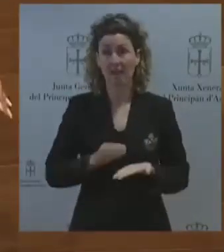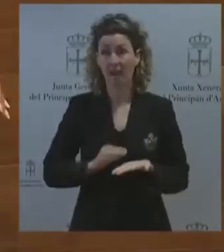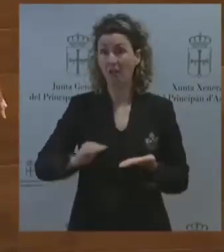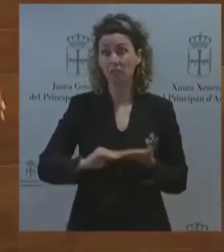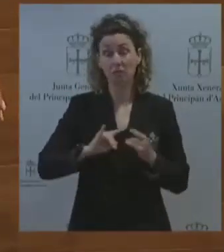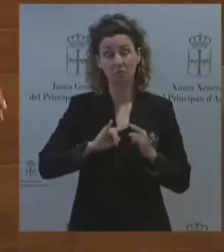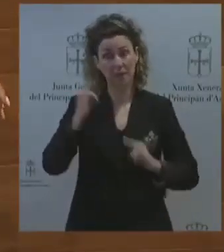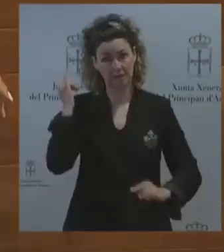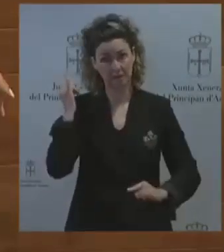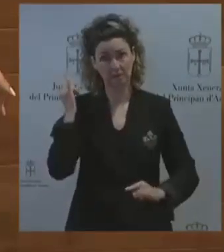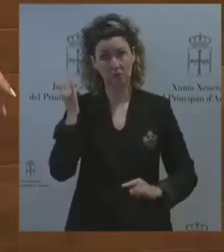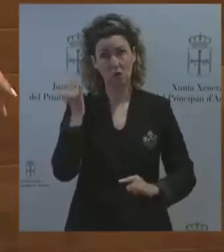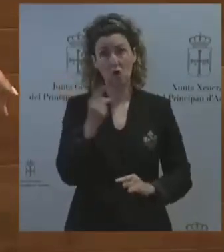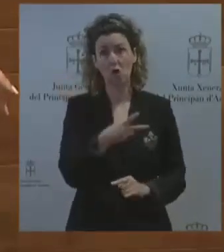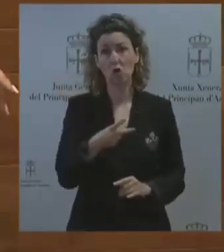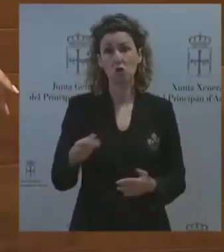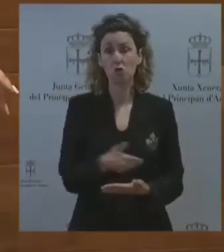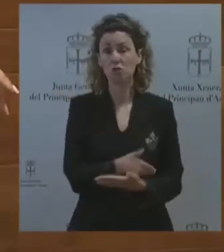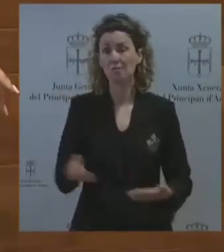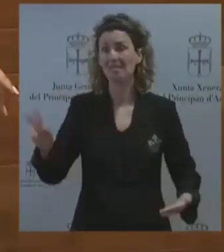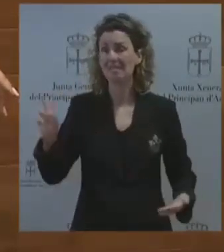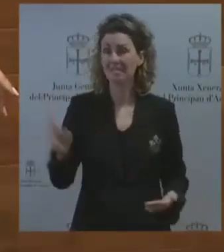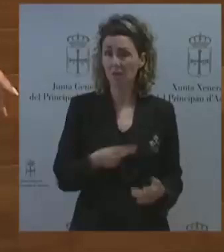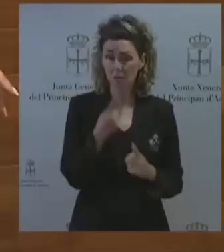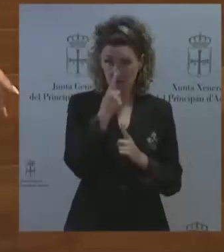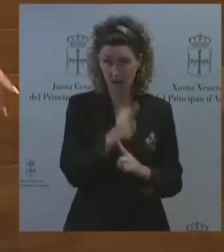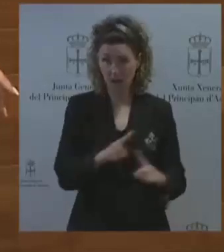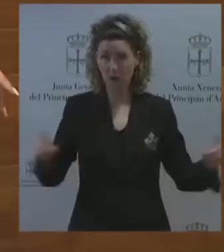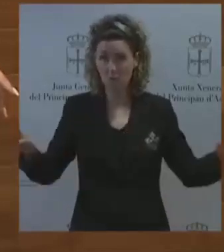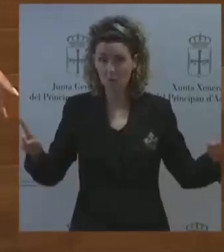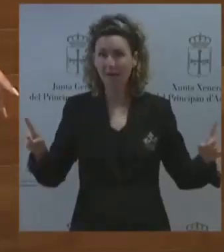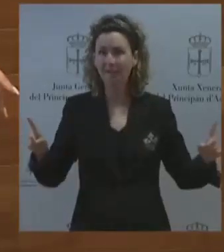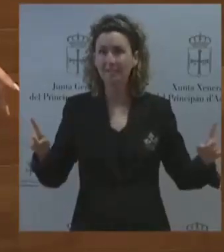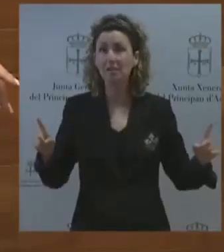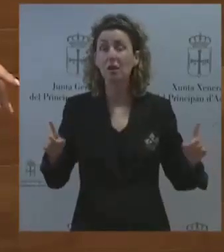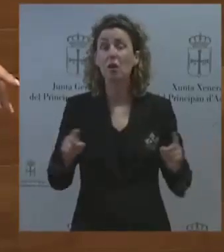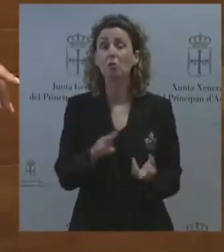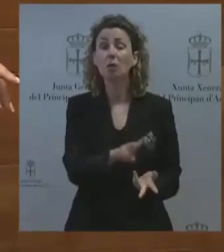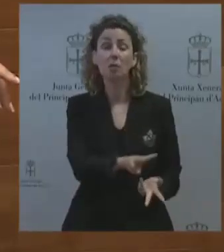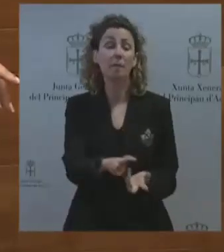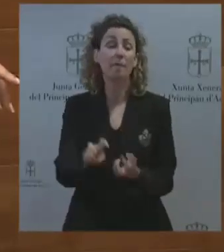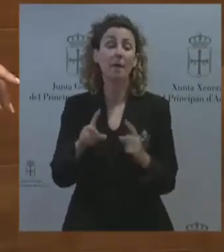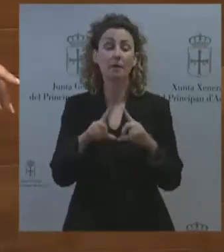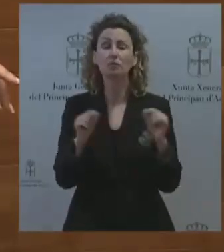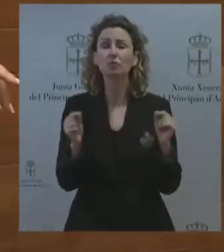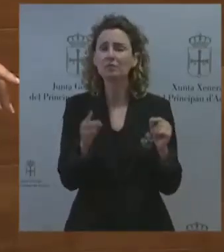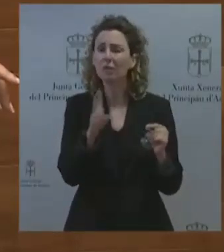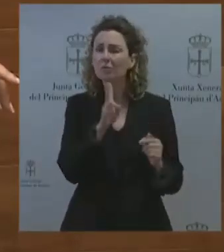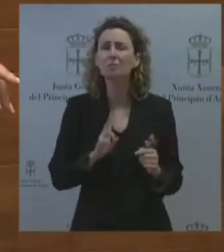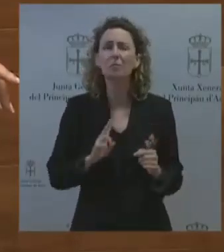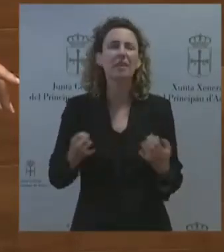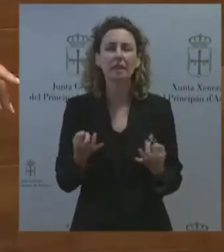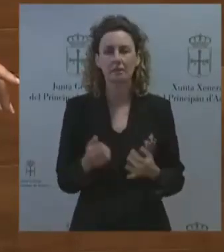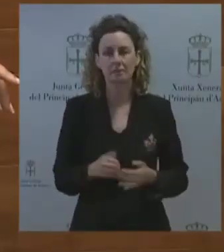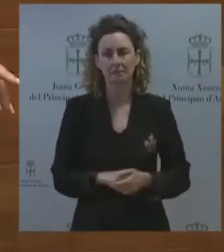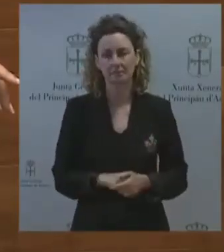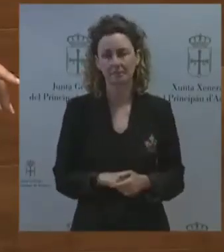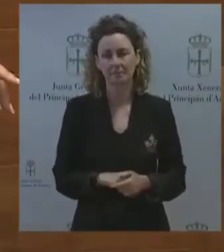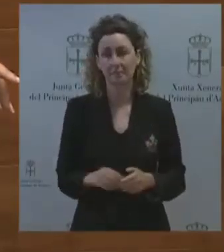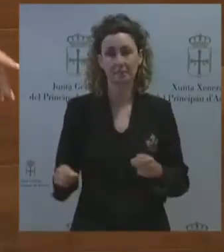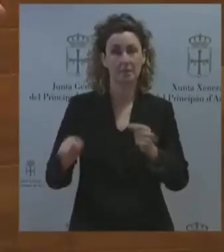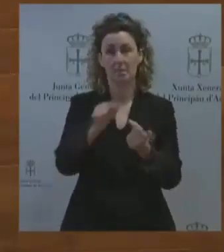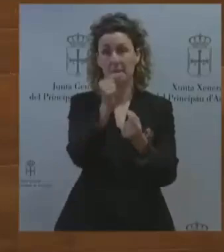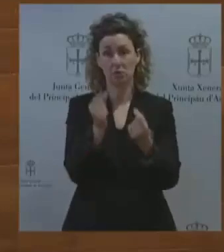euros al año, que saldría del bolsillo de los asturianos. Entonces, díganos también, los presupuestos son finitos y hay que